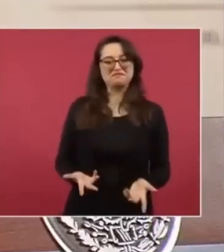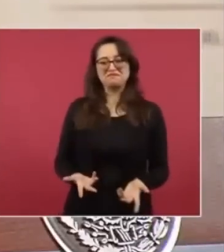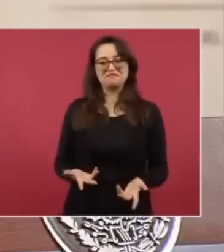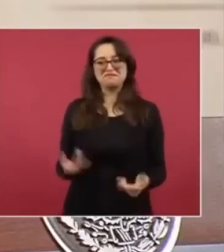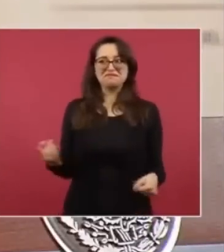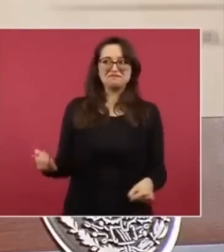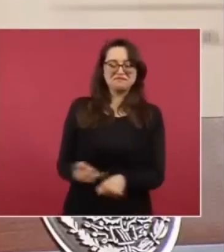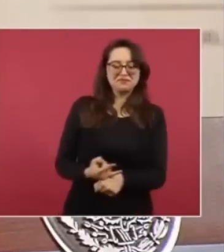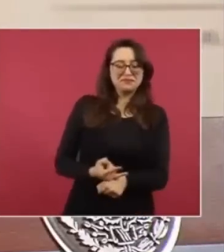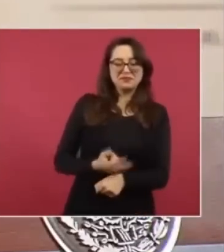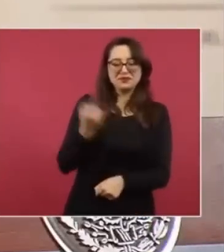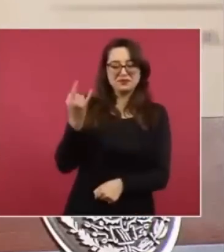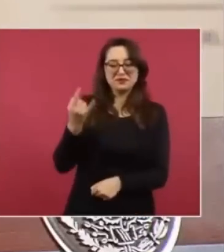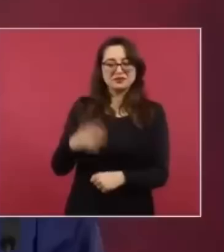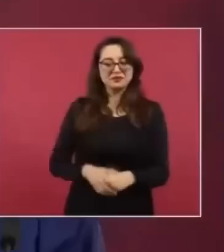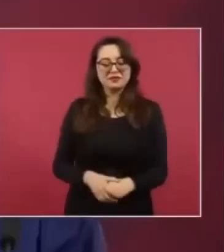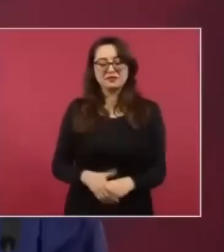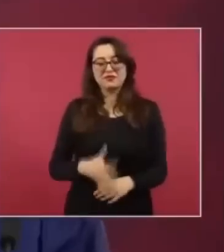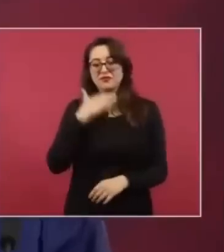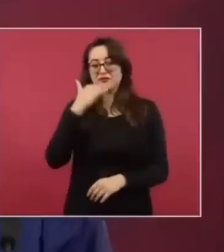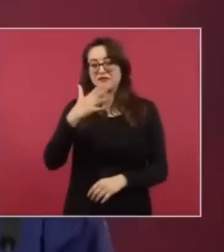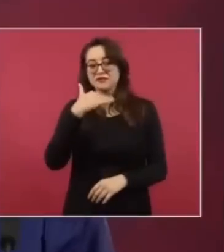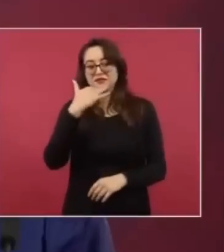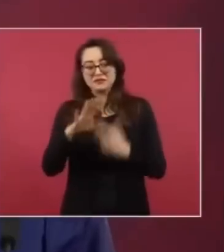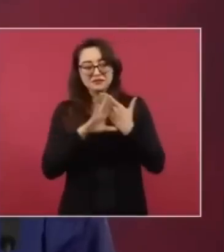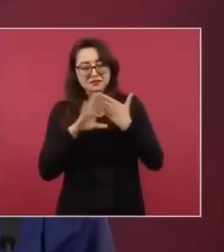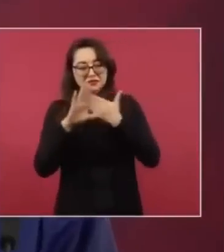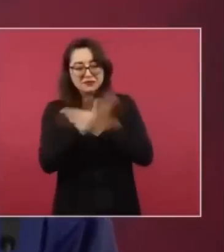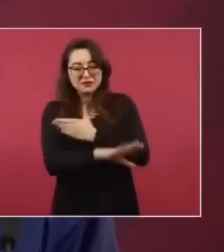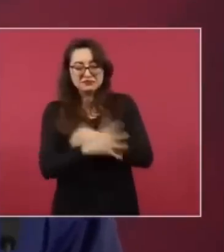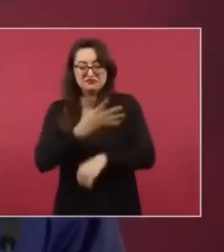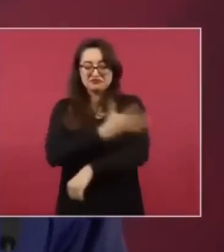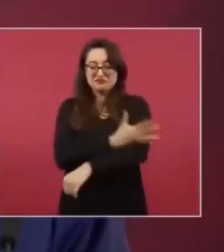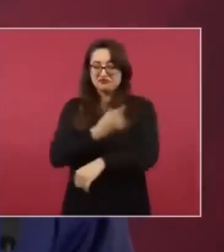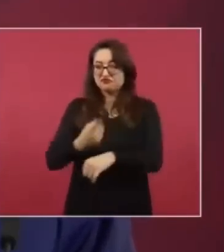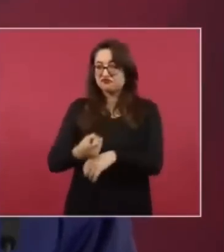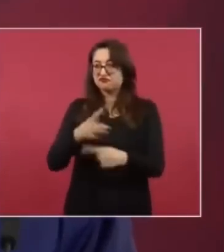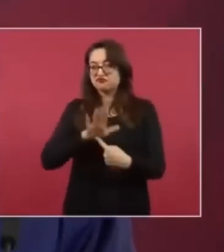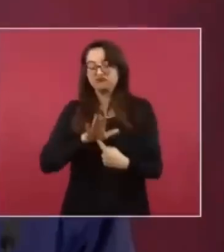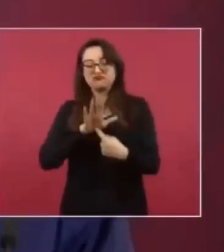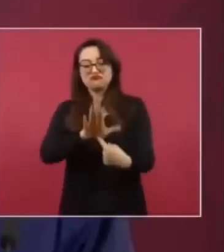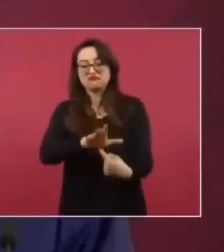realmente para combatir la corrupción. ¿Cuándo